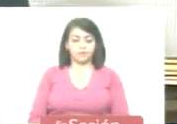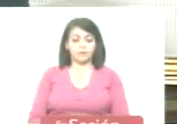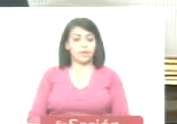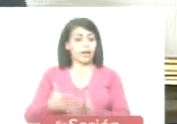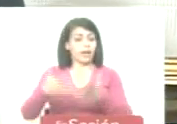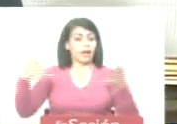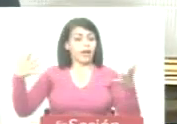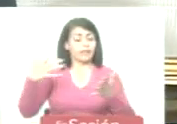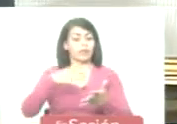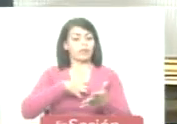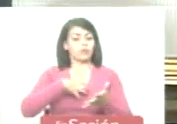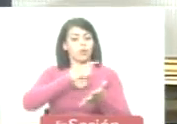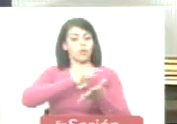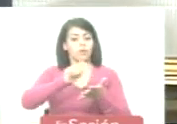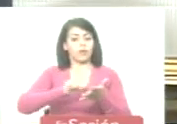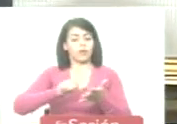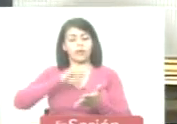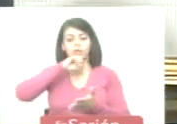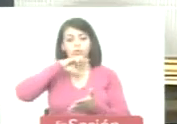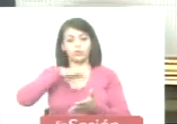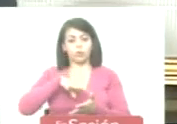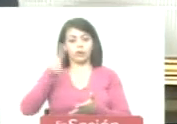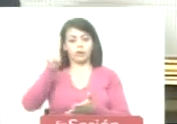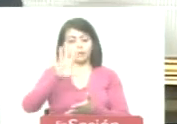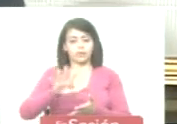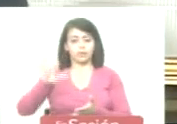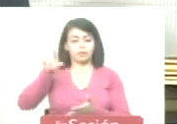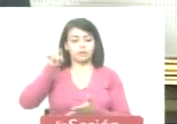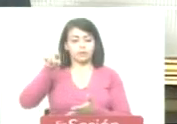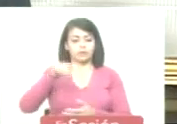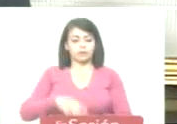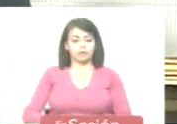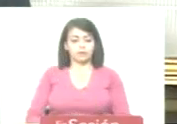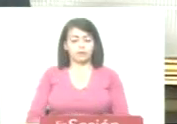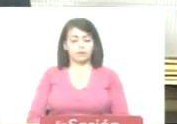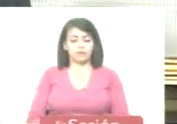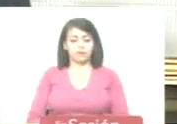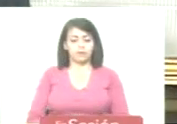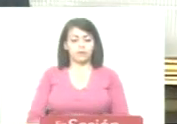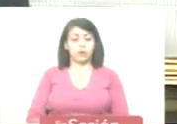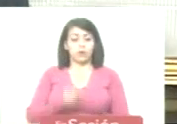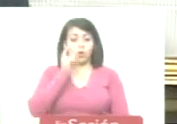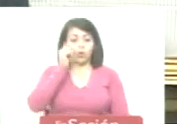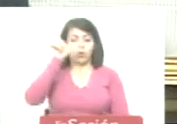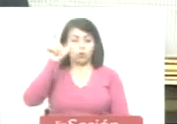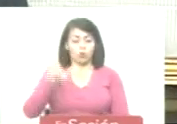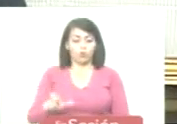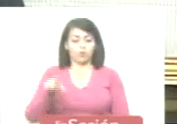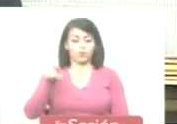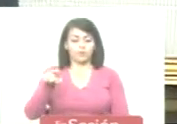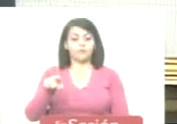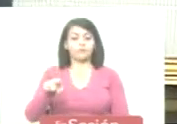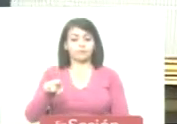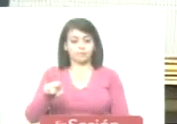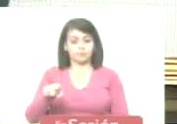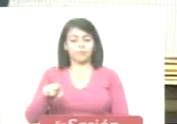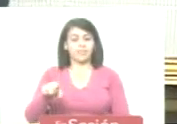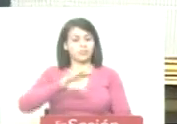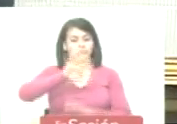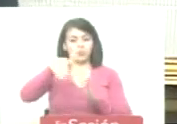grande novelista de la historia de Venezuela, a un novelista de talla continental